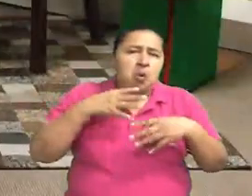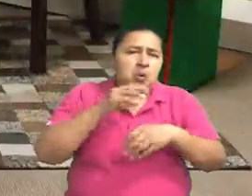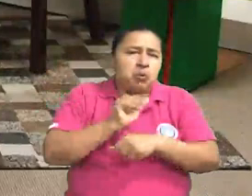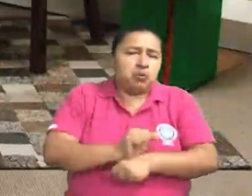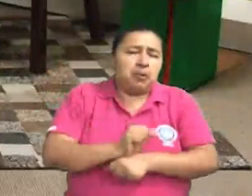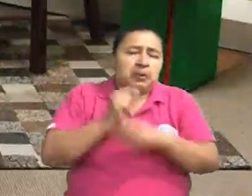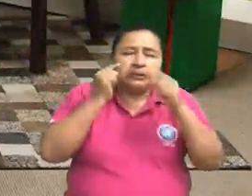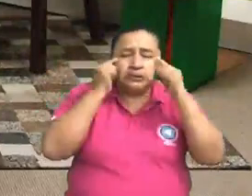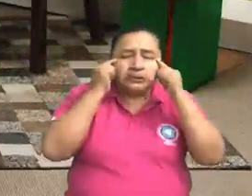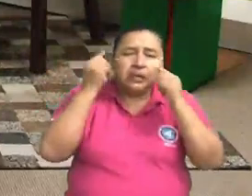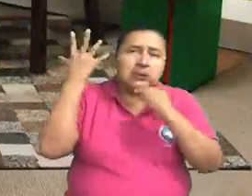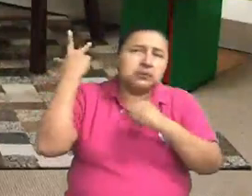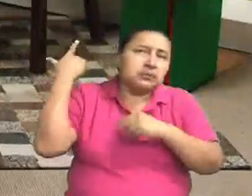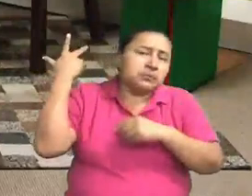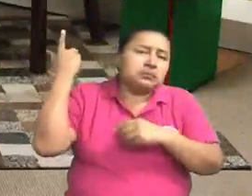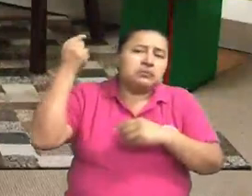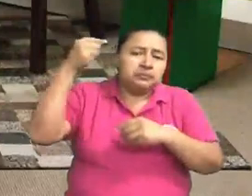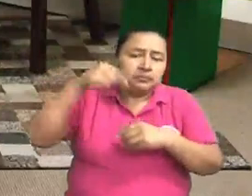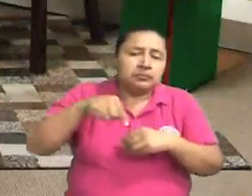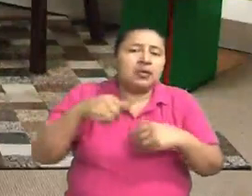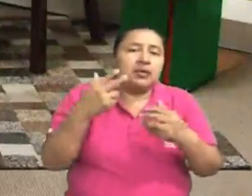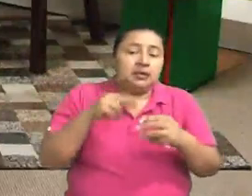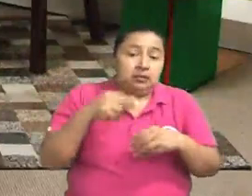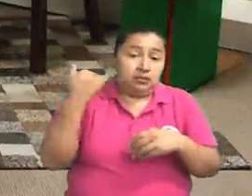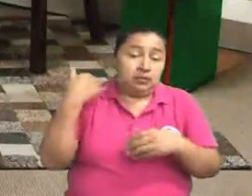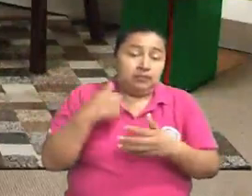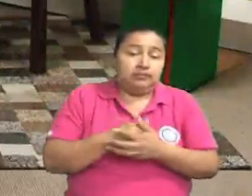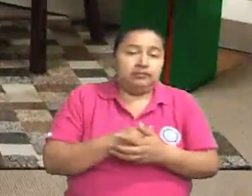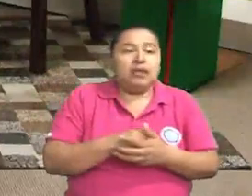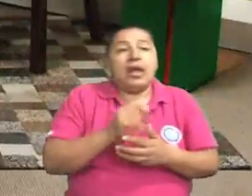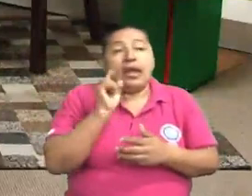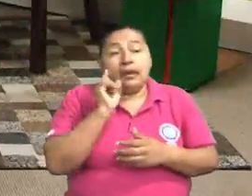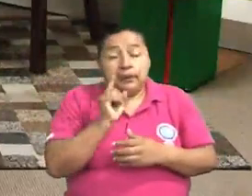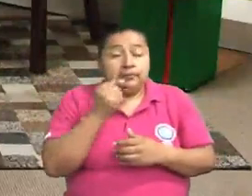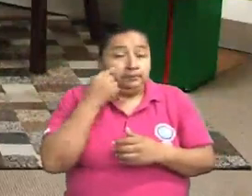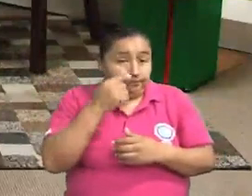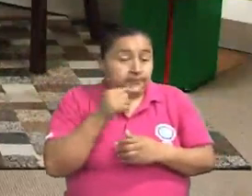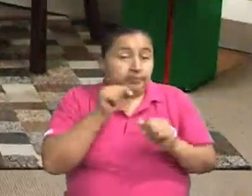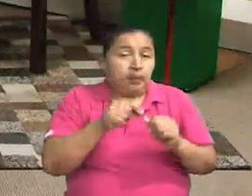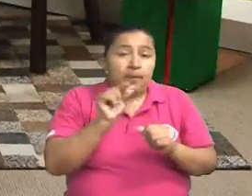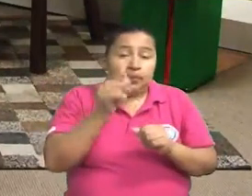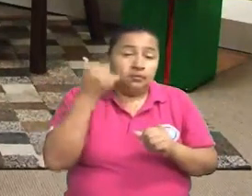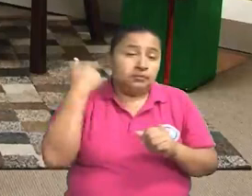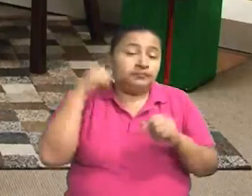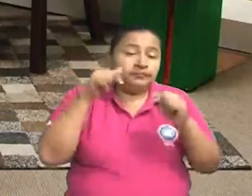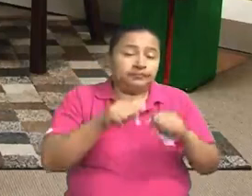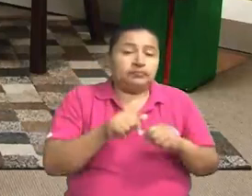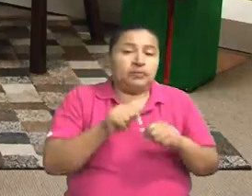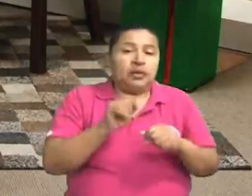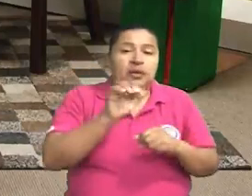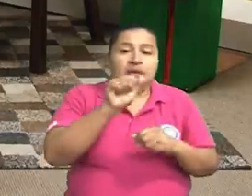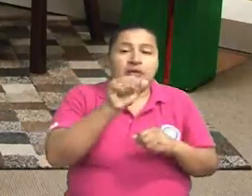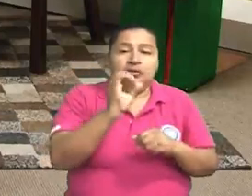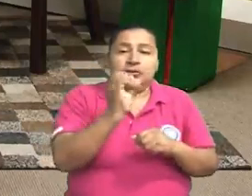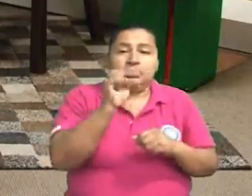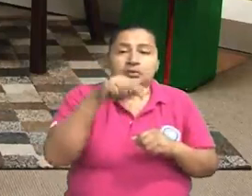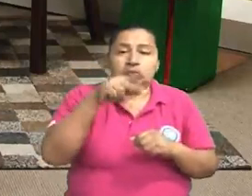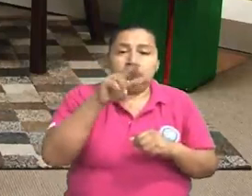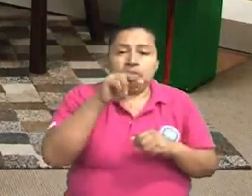vamos a un poquito de historia. Bueno, para empezar, la acupuntura, como sabemos la mayoría, es